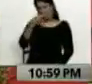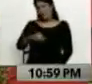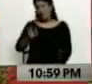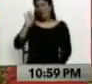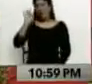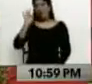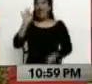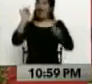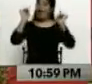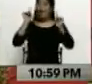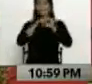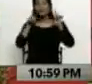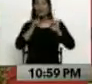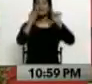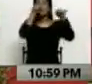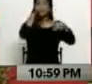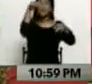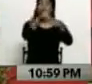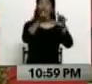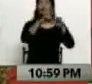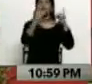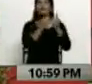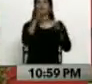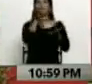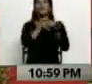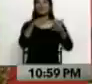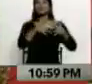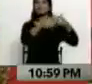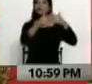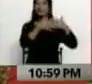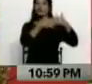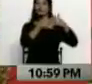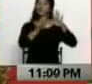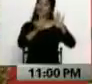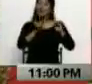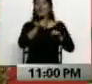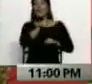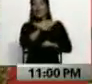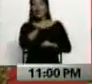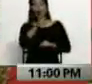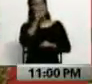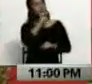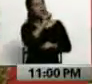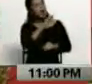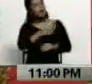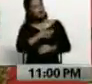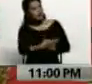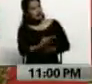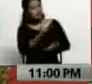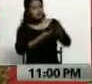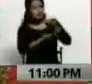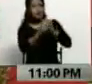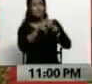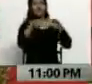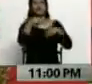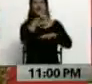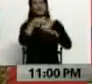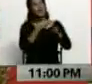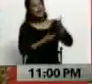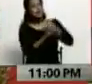pero tampoco es extraño que se encuentre en la sede del departamento estam como sieme para tratar de vender su periódico en esta